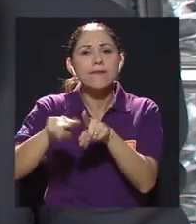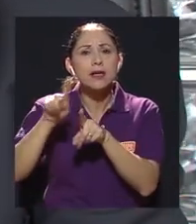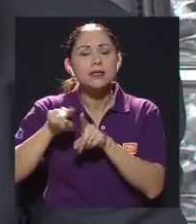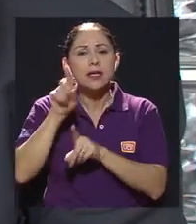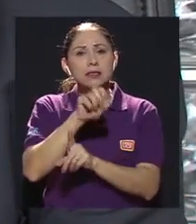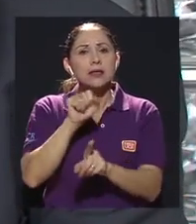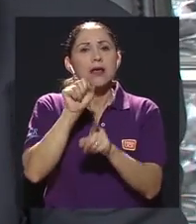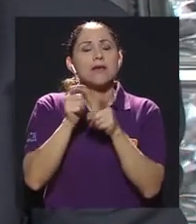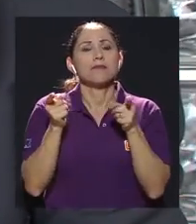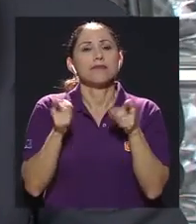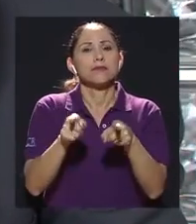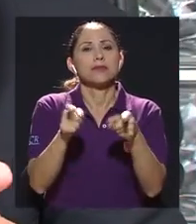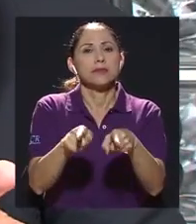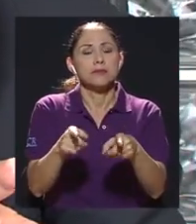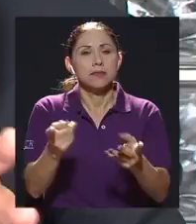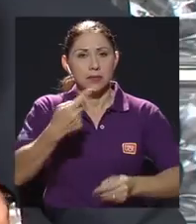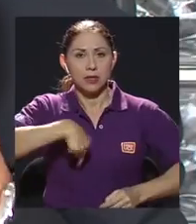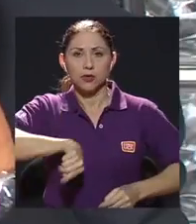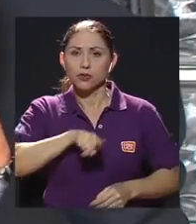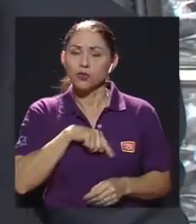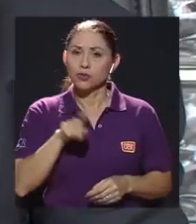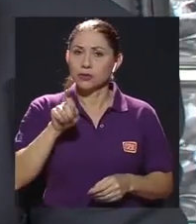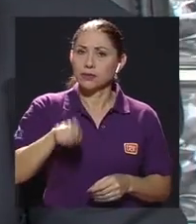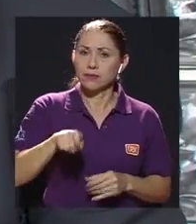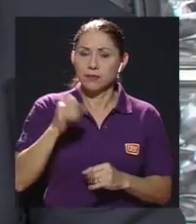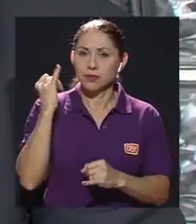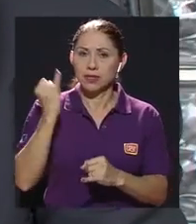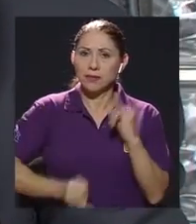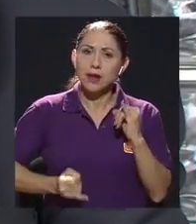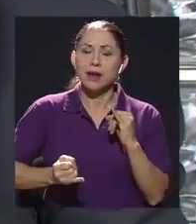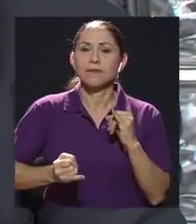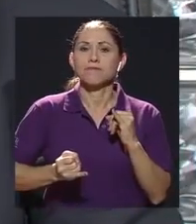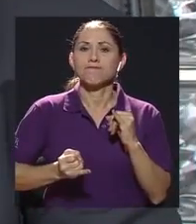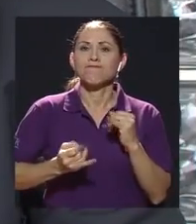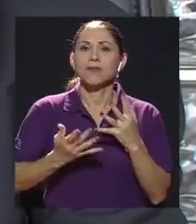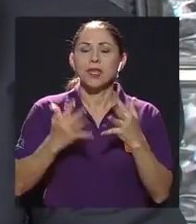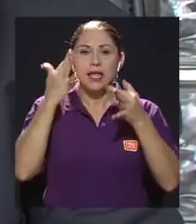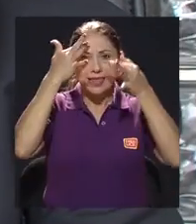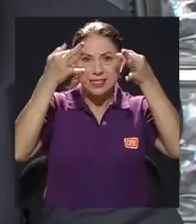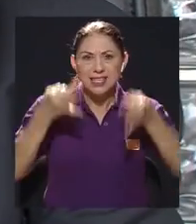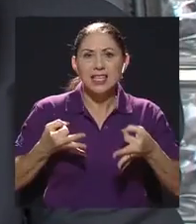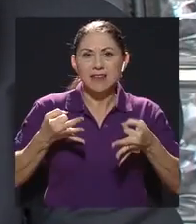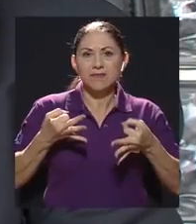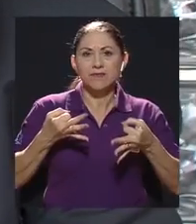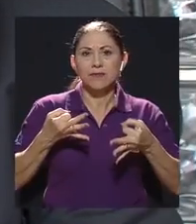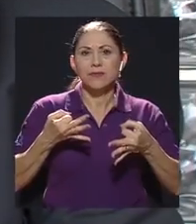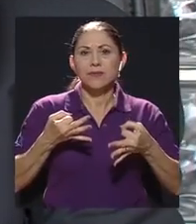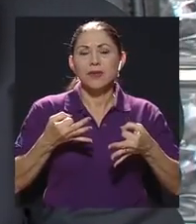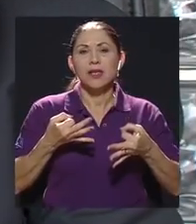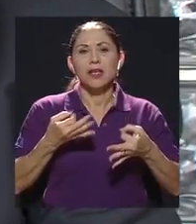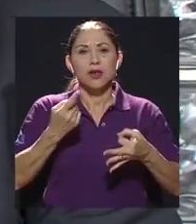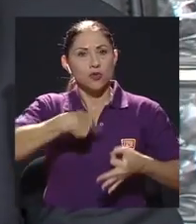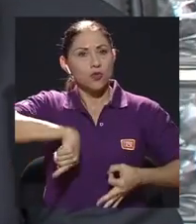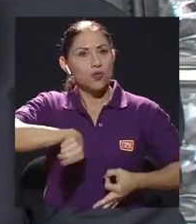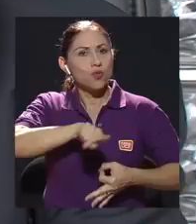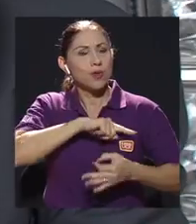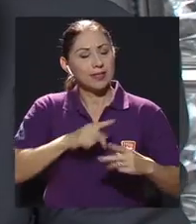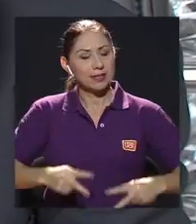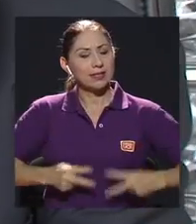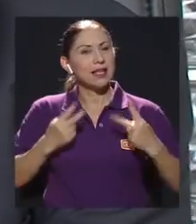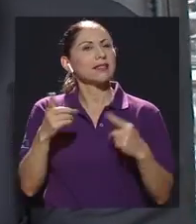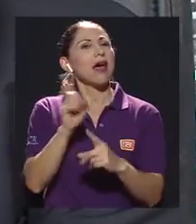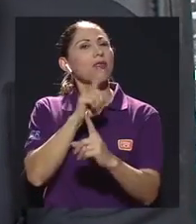en situaciones en que tenemos que terminar de decidir hacia dónde vamos a encauzar nuestra